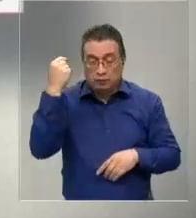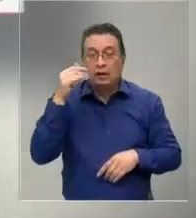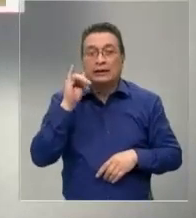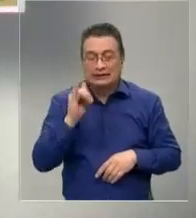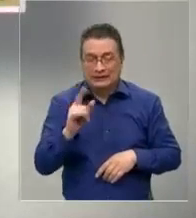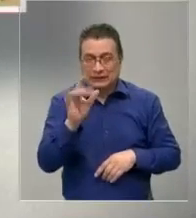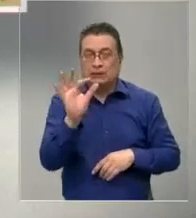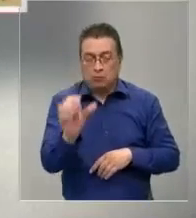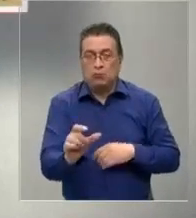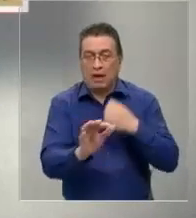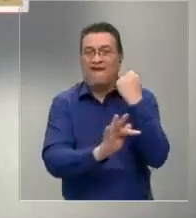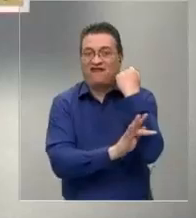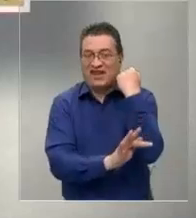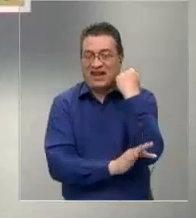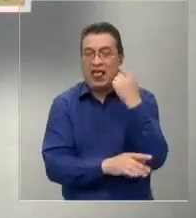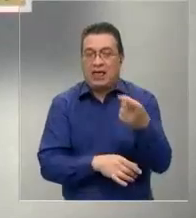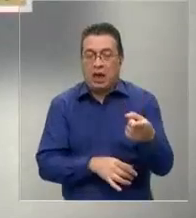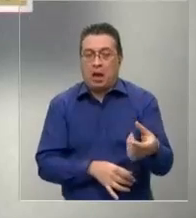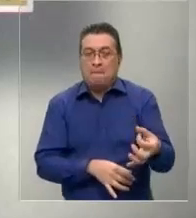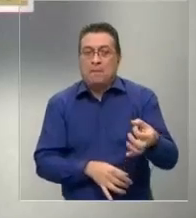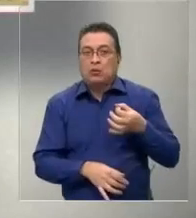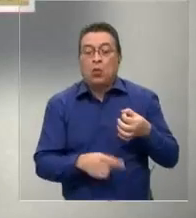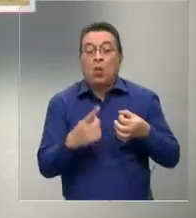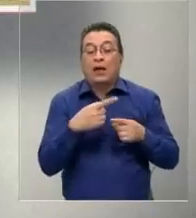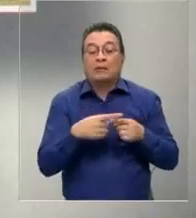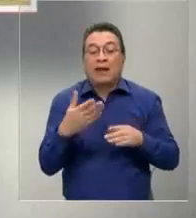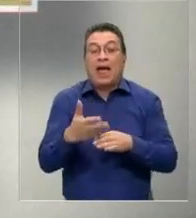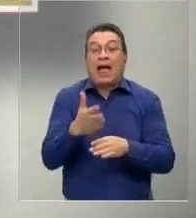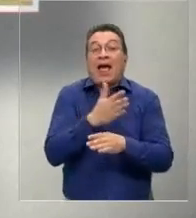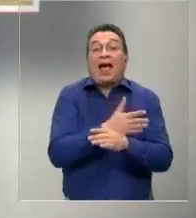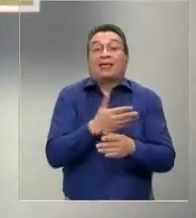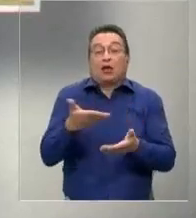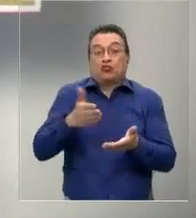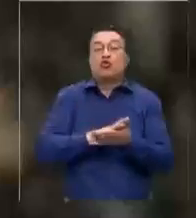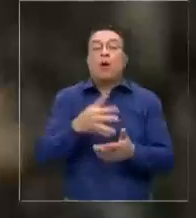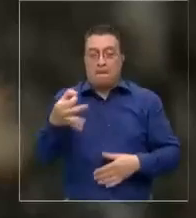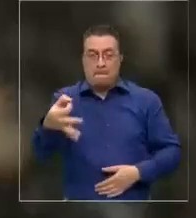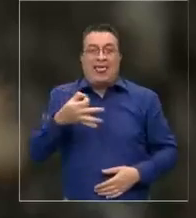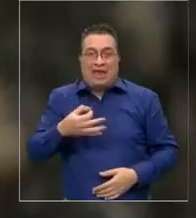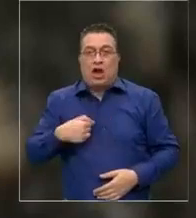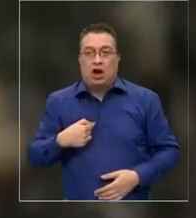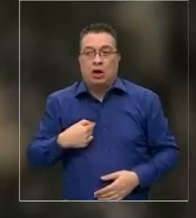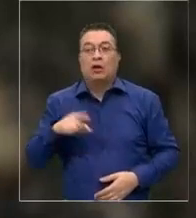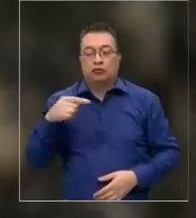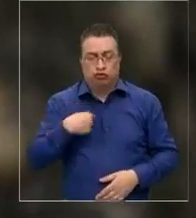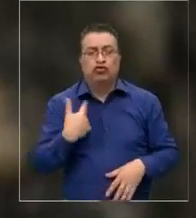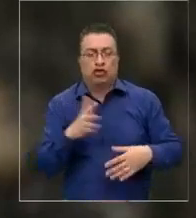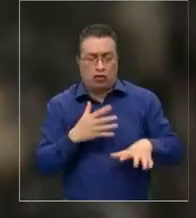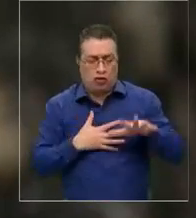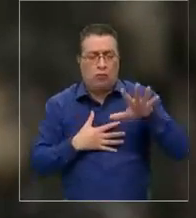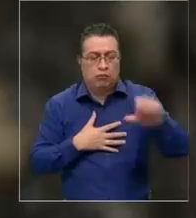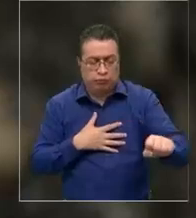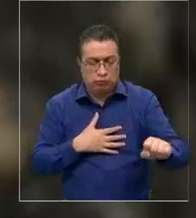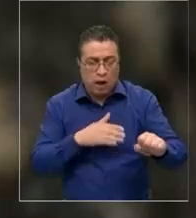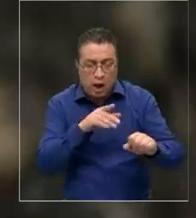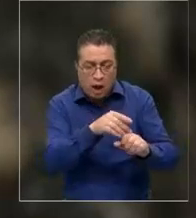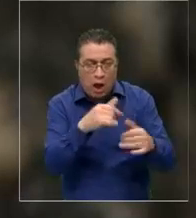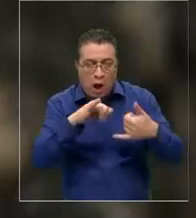recuerdo que era una fiscal. Esto me lo contó como una semana antes de su fallecimiento. Me dijo que le había pillado unos